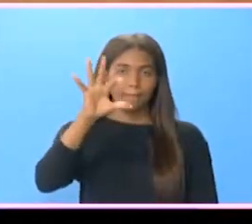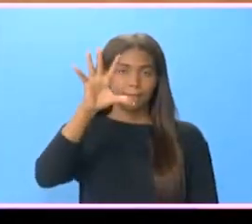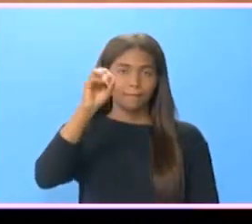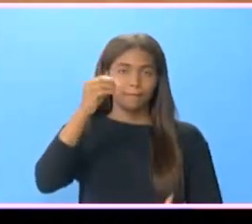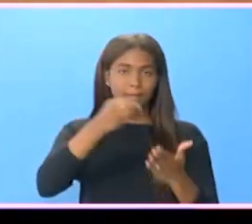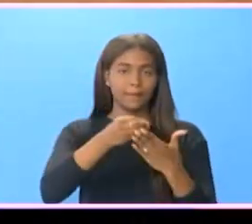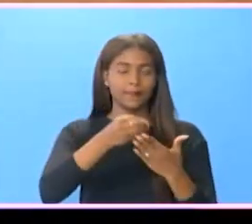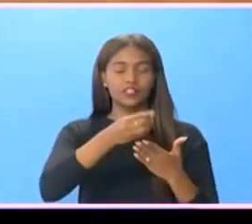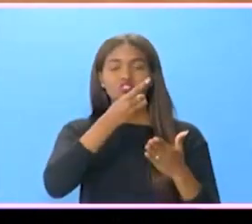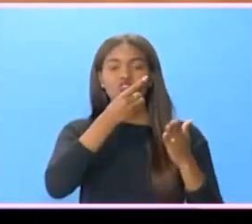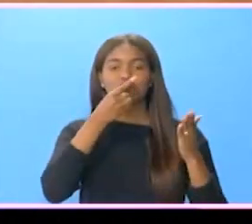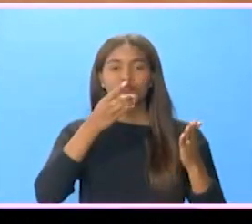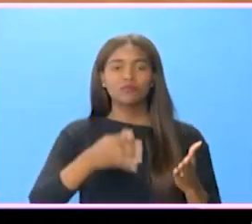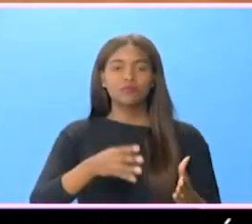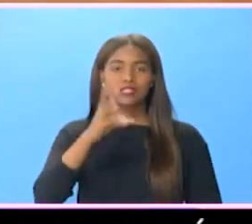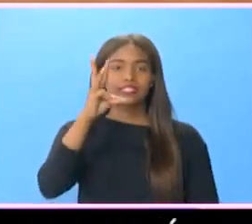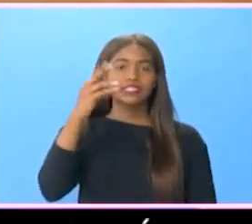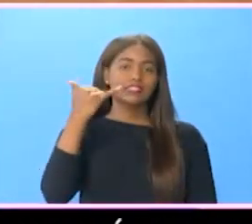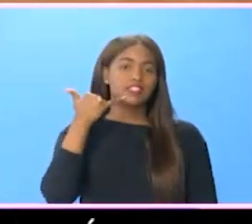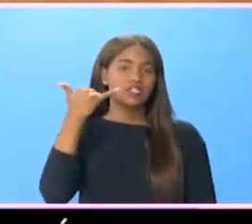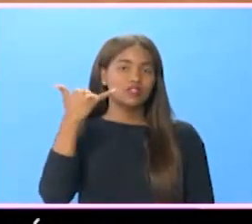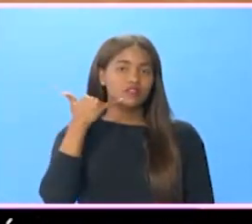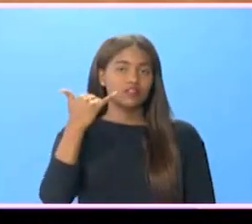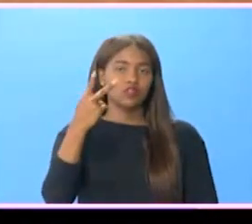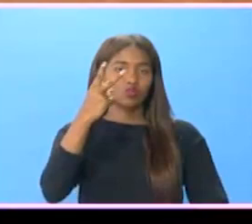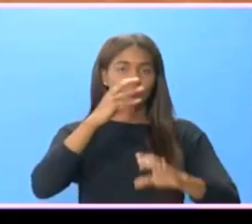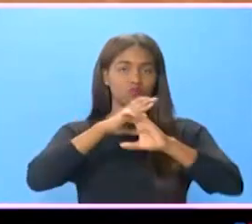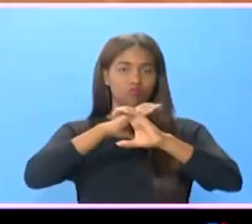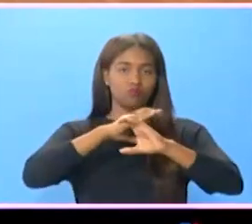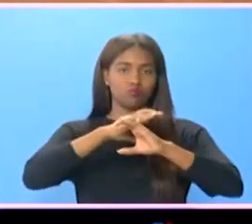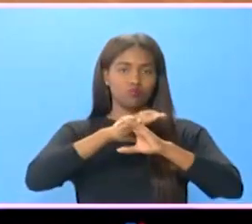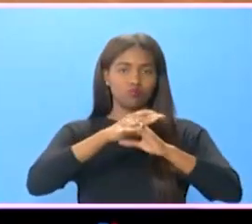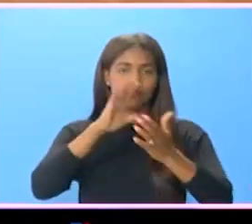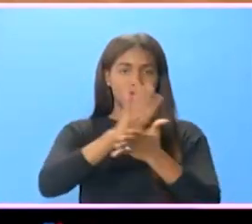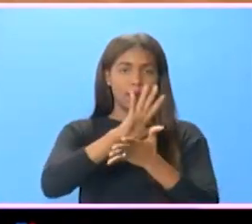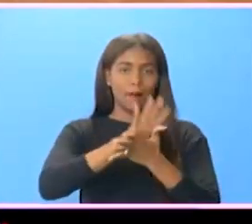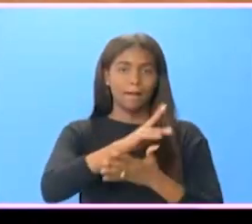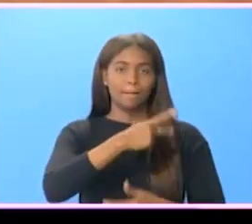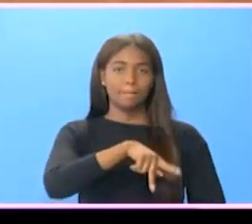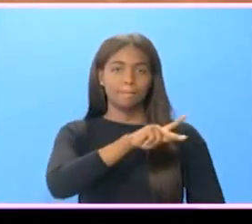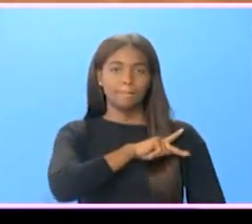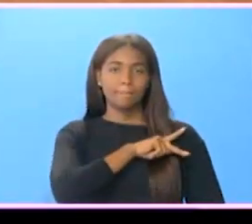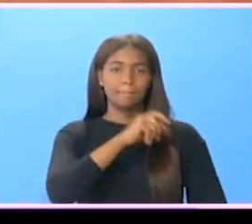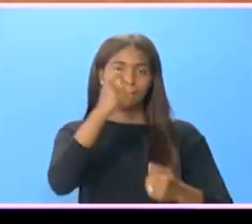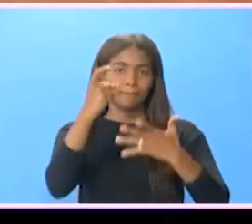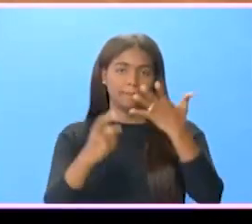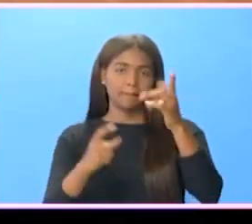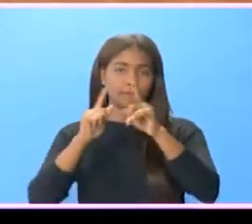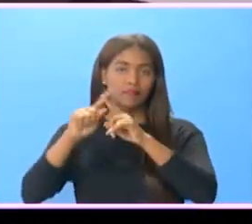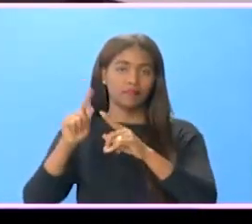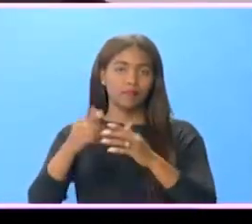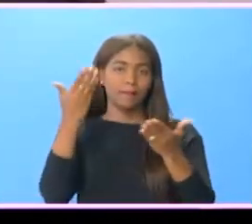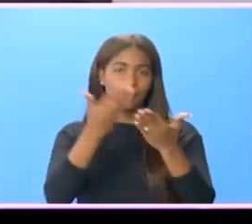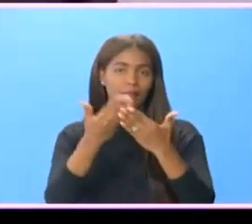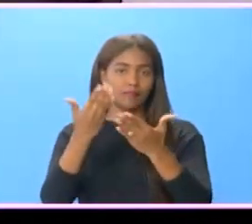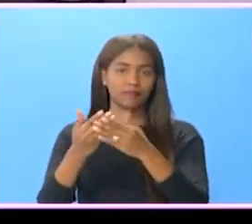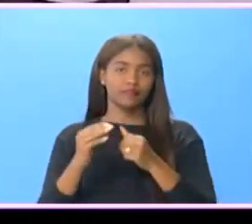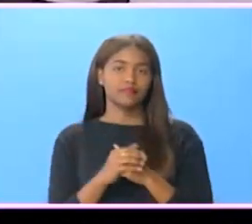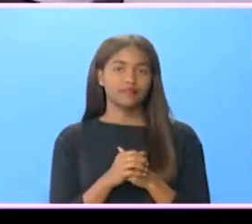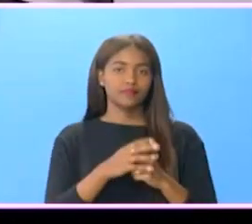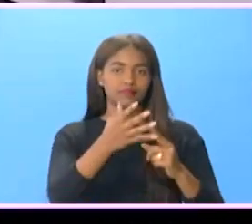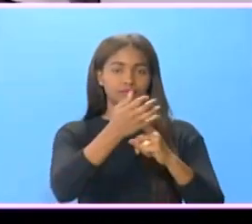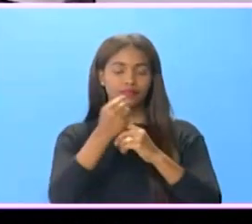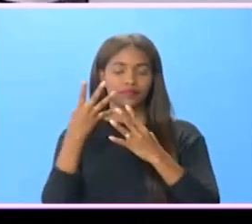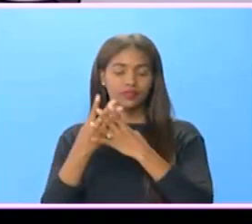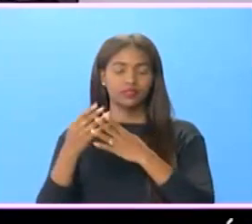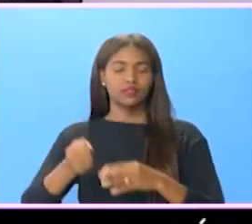$326,950 dominicanos, 6 celulares, 2 vehículos, documentos personales, entre otras evidencias. Los detenidos están en